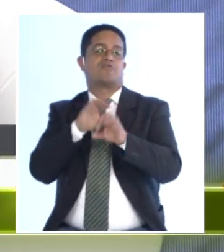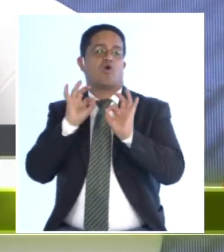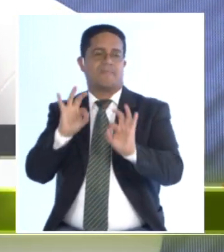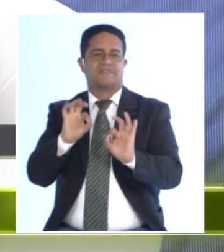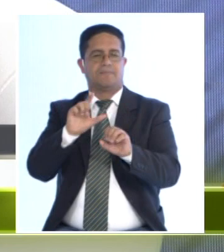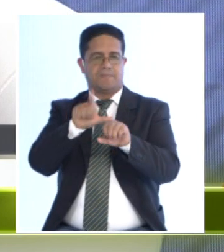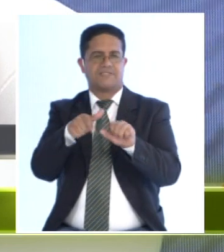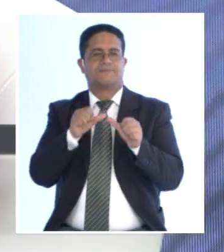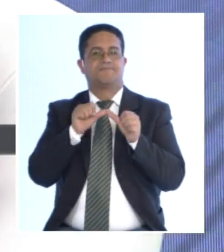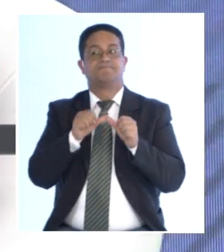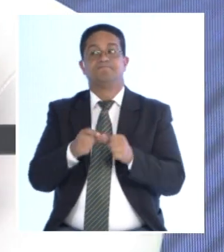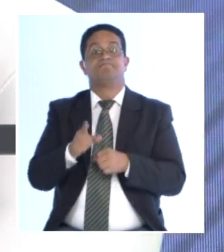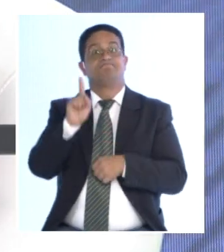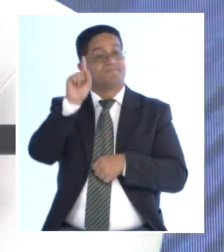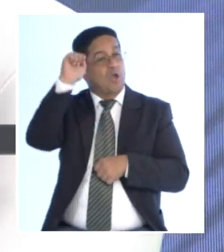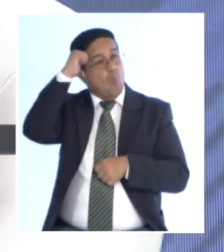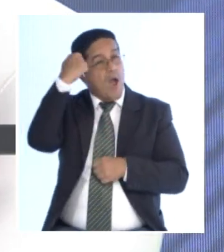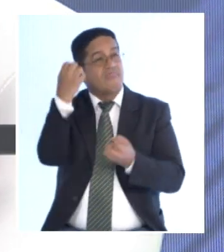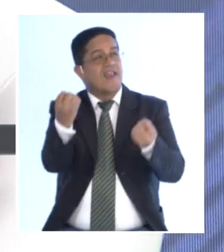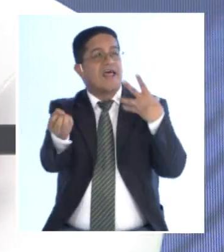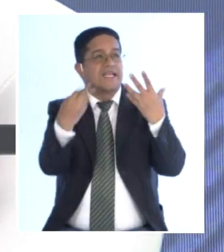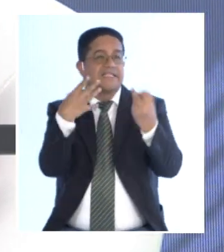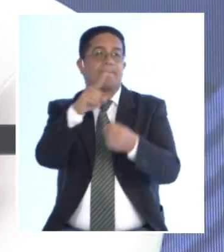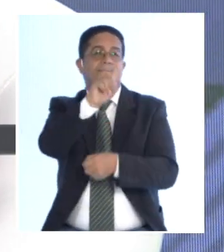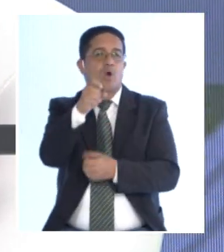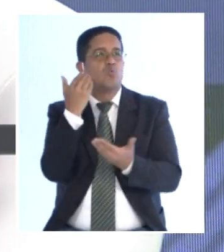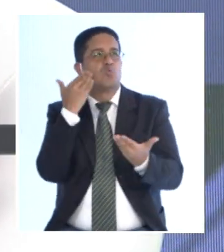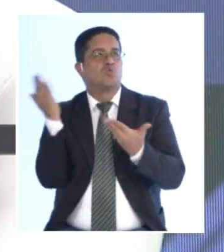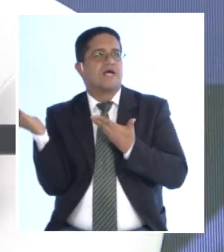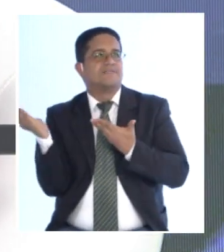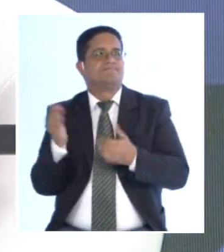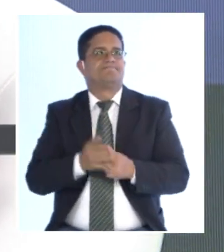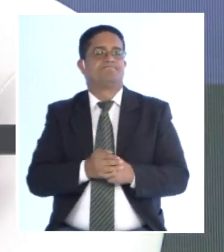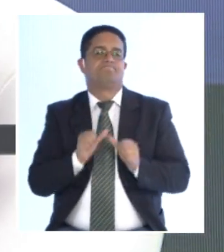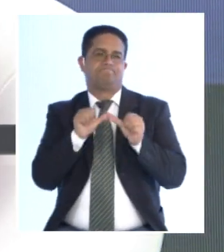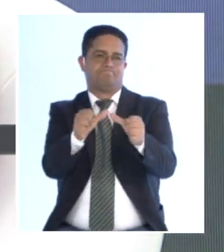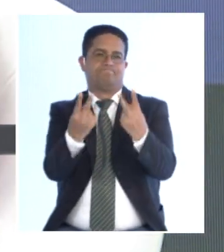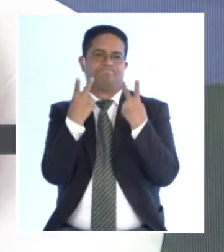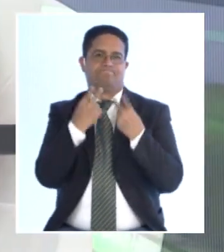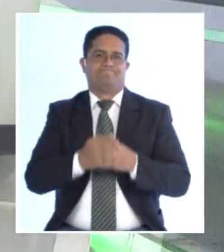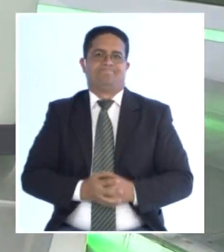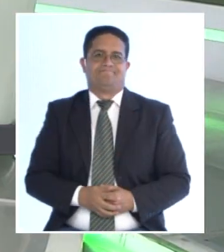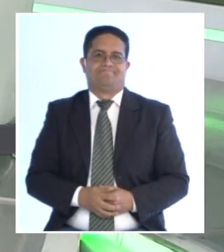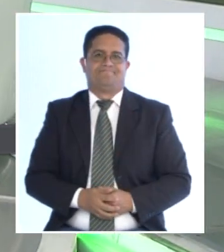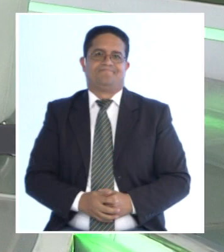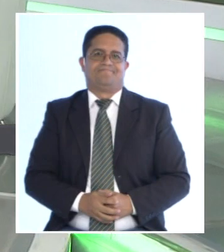al regreso. Las redes, @salud_gb, @AnielaJSalas. Volvemos.